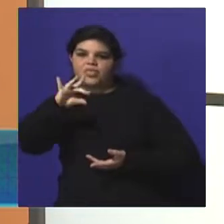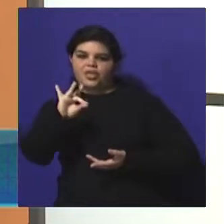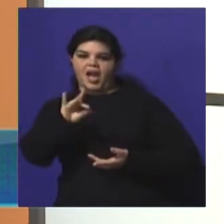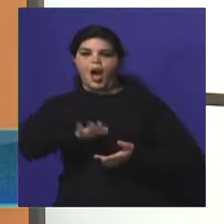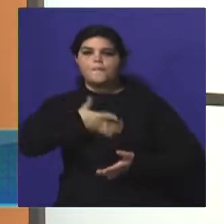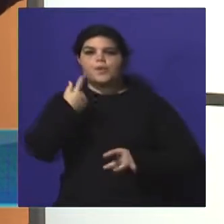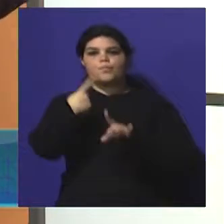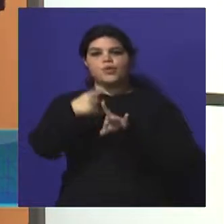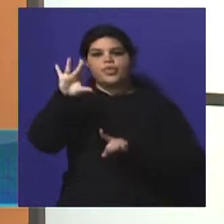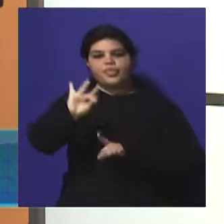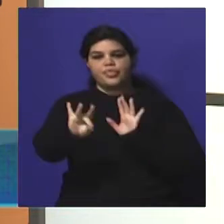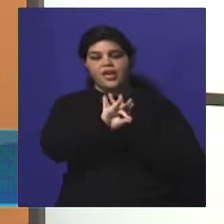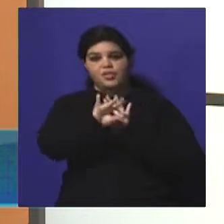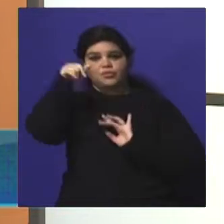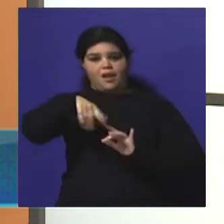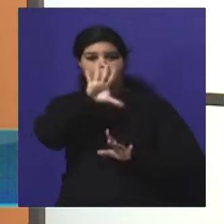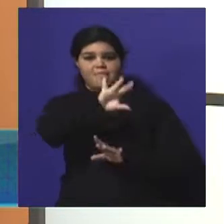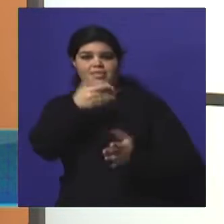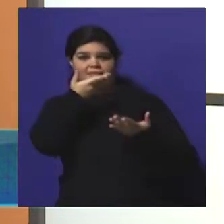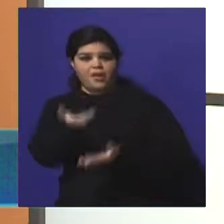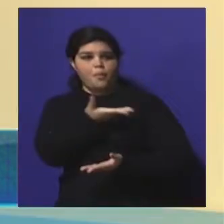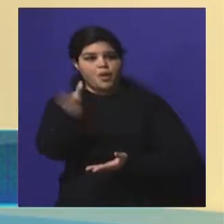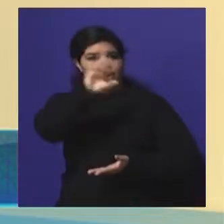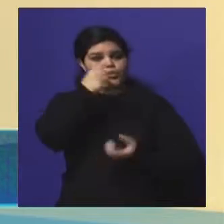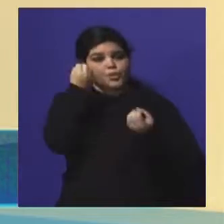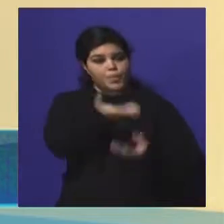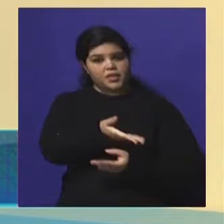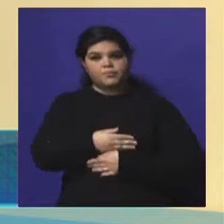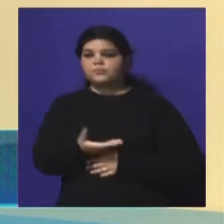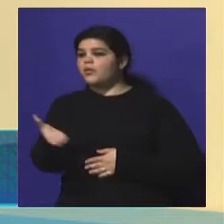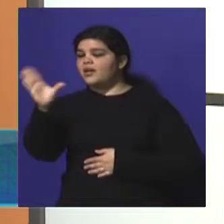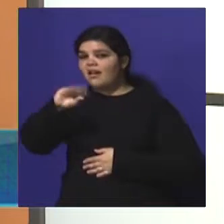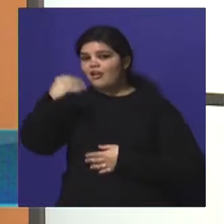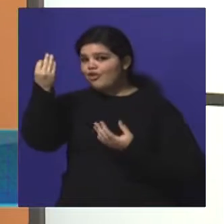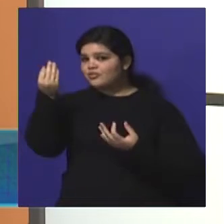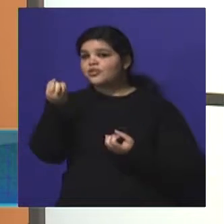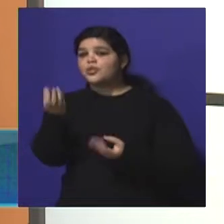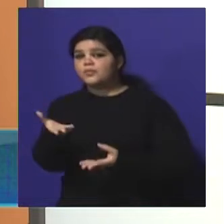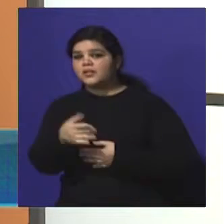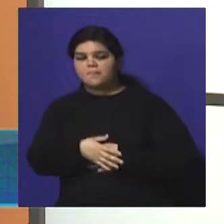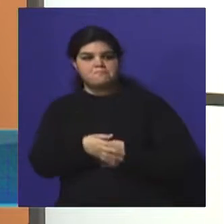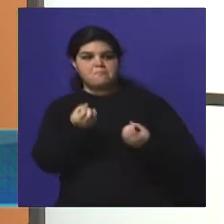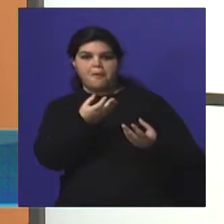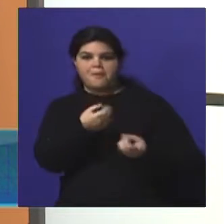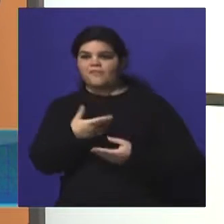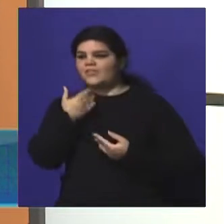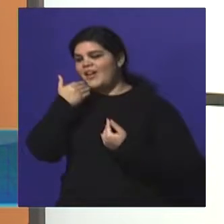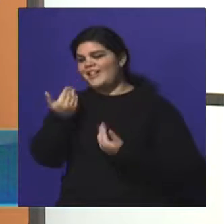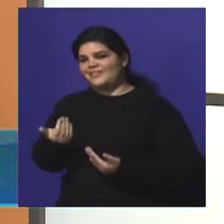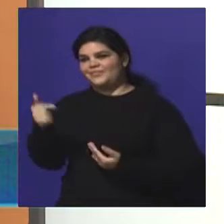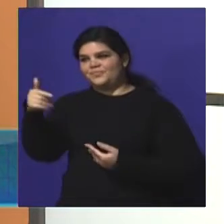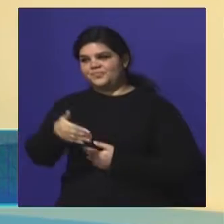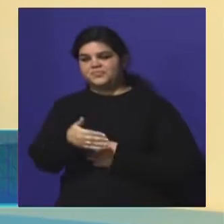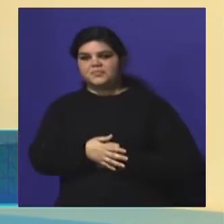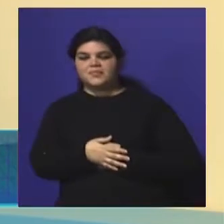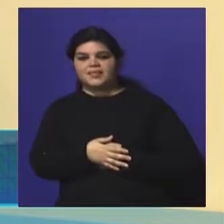Dato, con una invitada aquí en nuestros estudios. Jorge, buenas noches, ¿cómo andás? Buenas noches, Nato, ¿cómo va? Muy bien, por suerte, un gusto tenerte. Muy bien. Muchas gracias